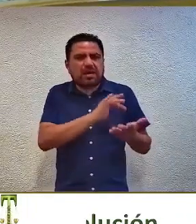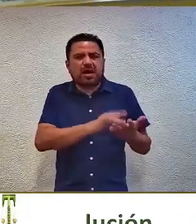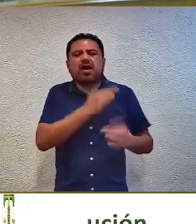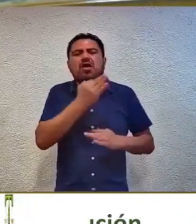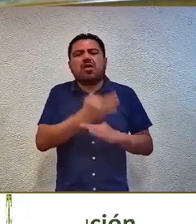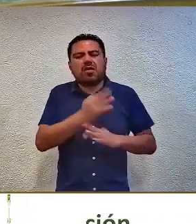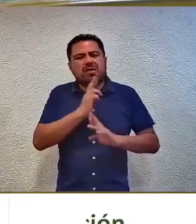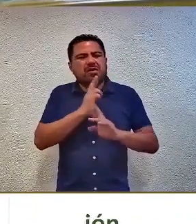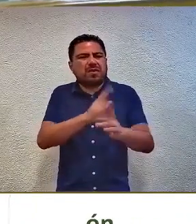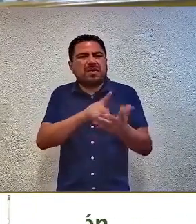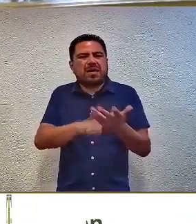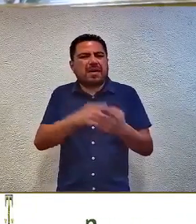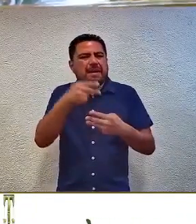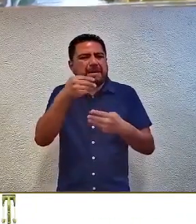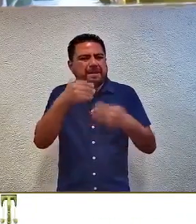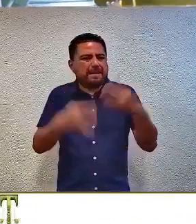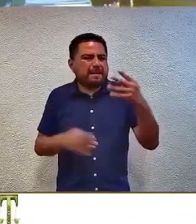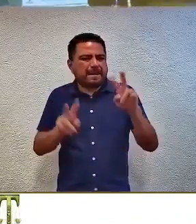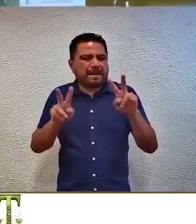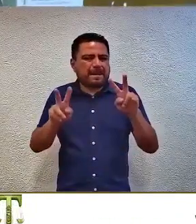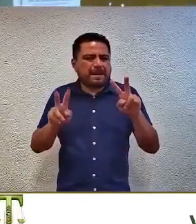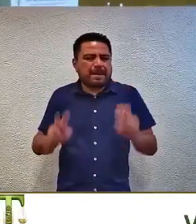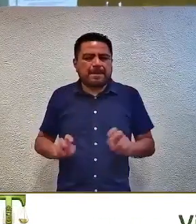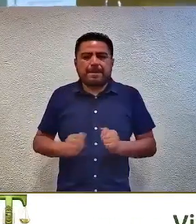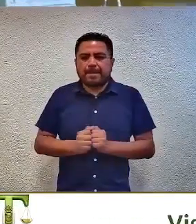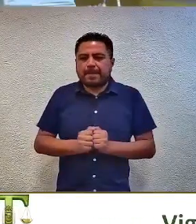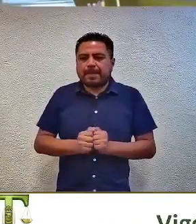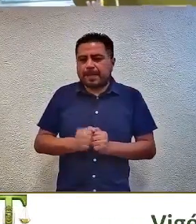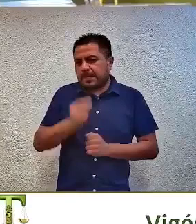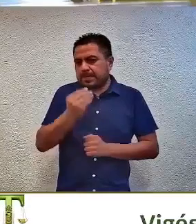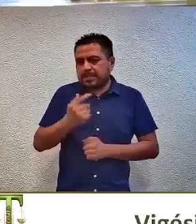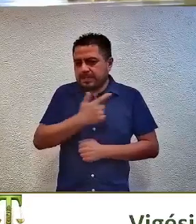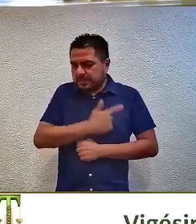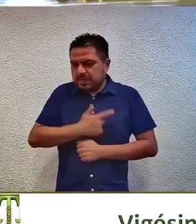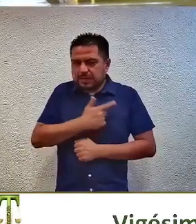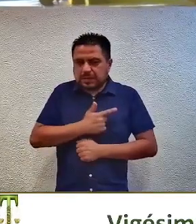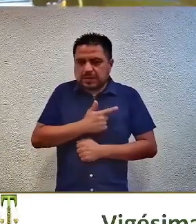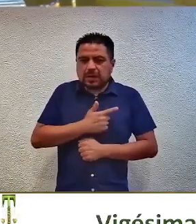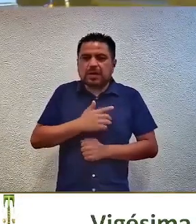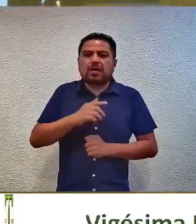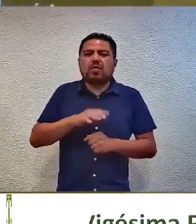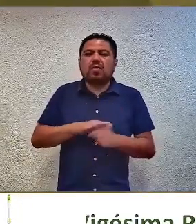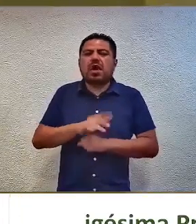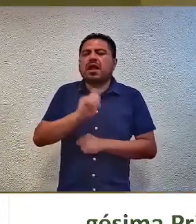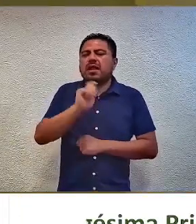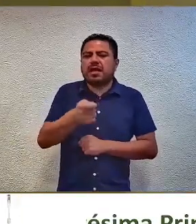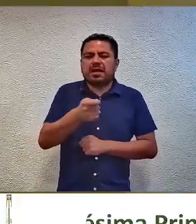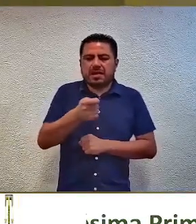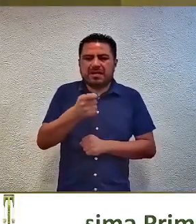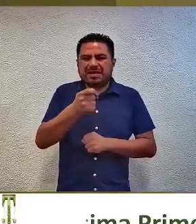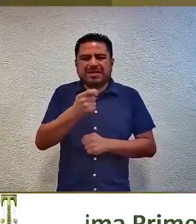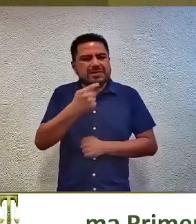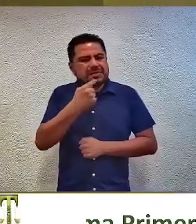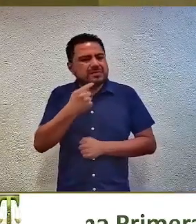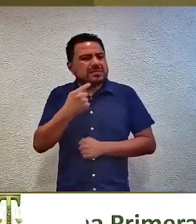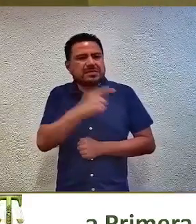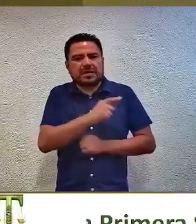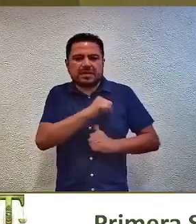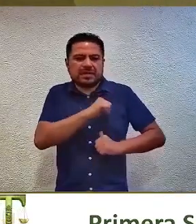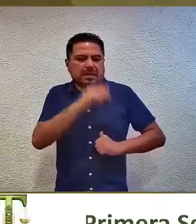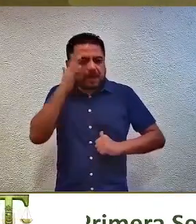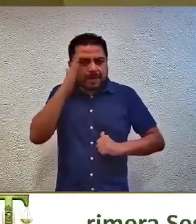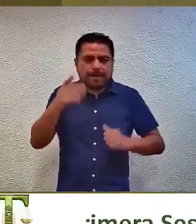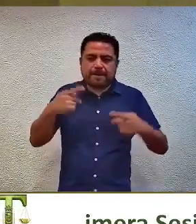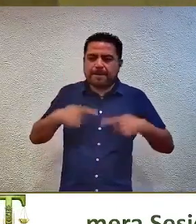y resolutivos del mismo. Con su autorización, magistrada presidenta, el proyecto de la cuenta es el relativo al recurso de apelación promovido por los